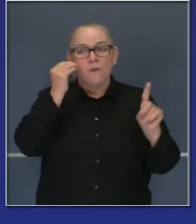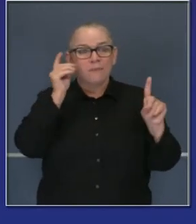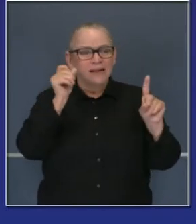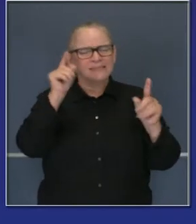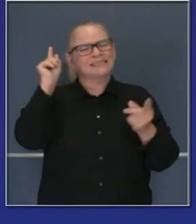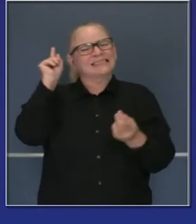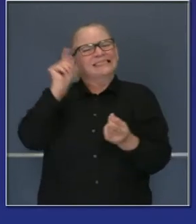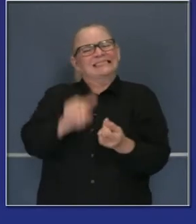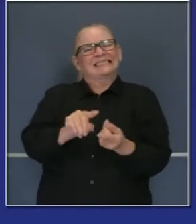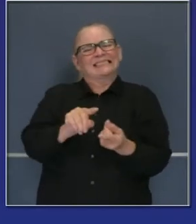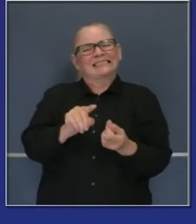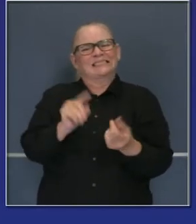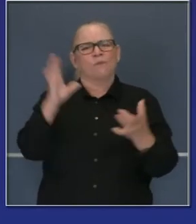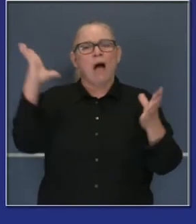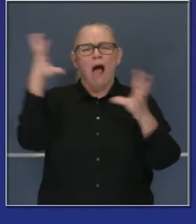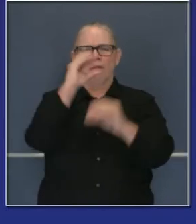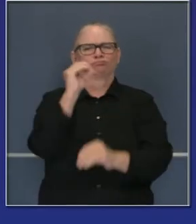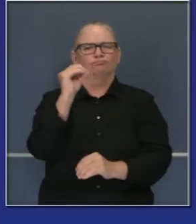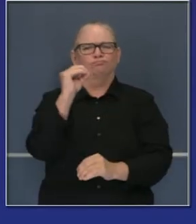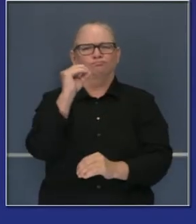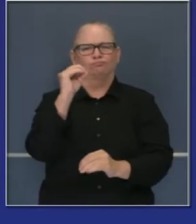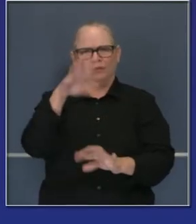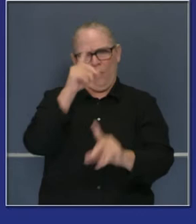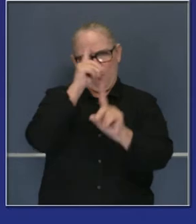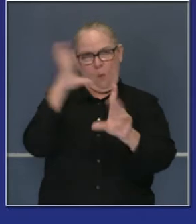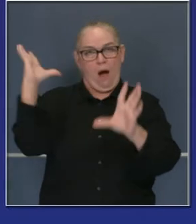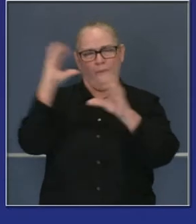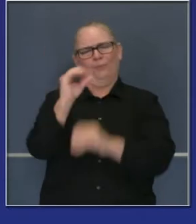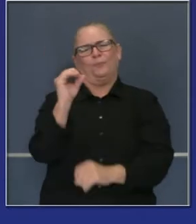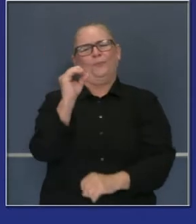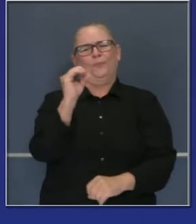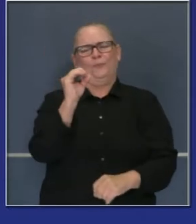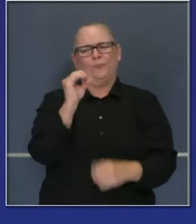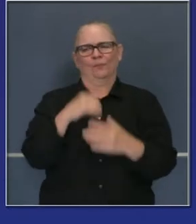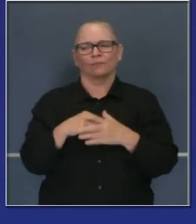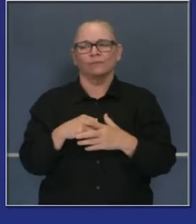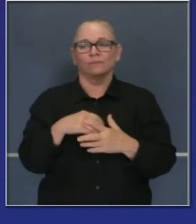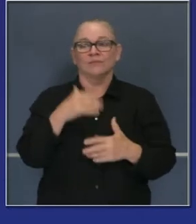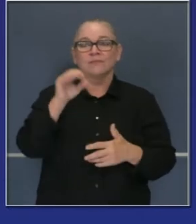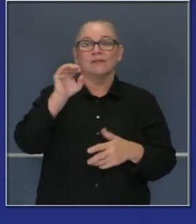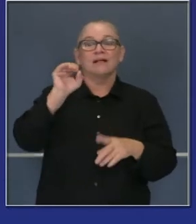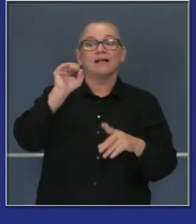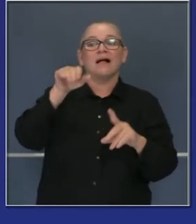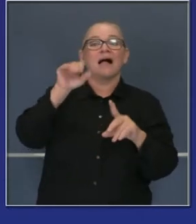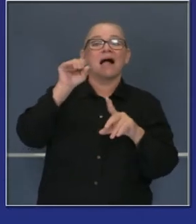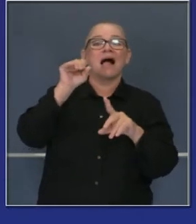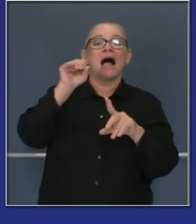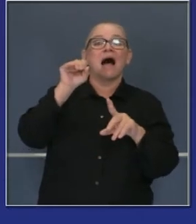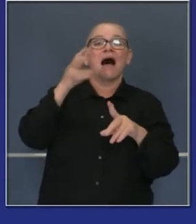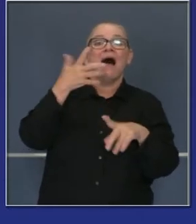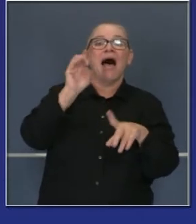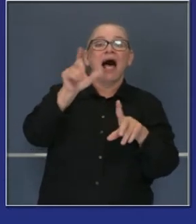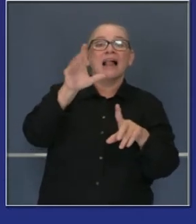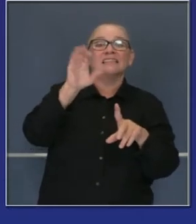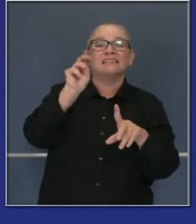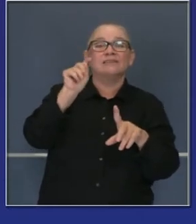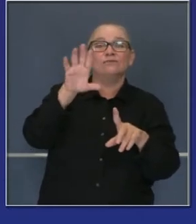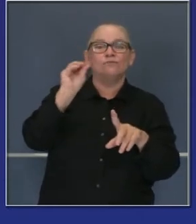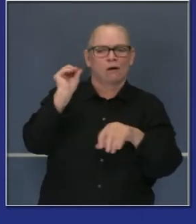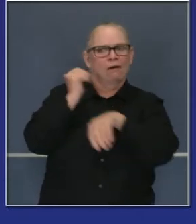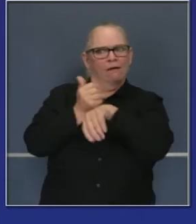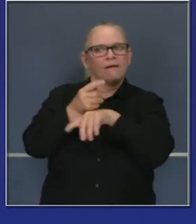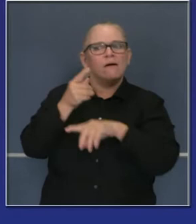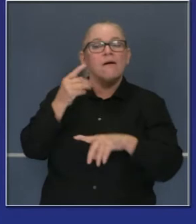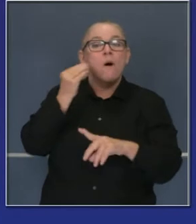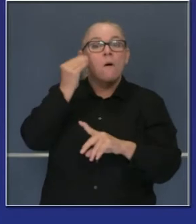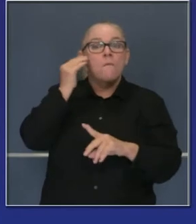en el número de lo que llamamos desalojados en esas comunidades y también proyectos en el centro que se enfocan en